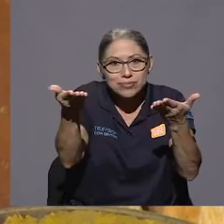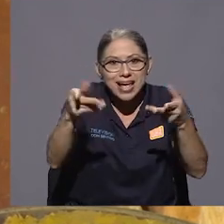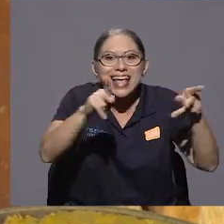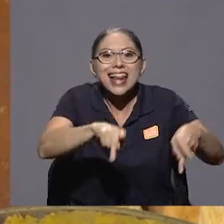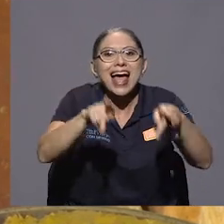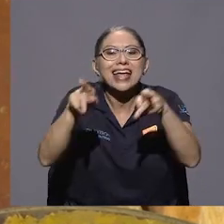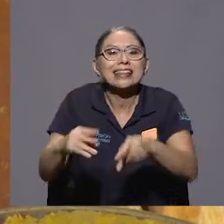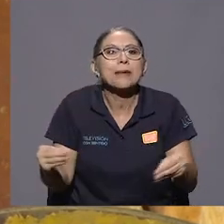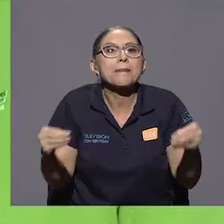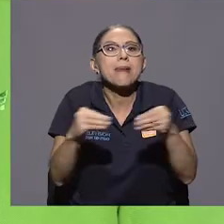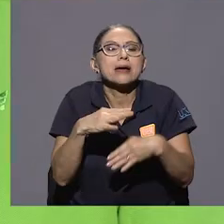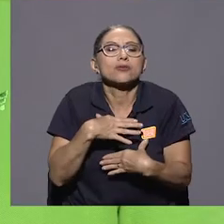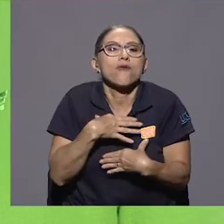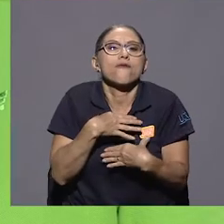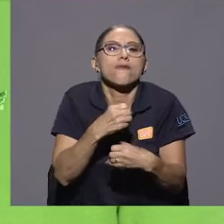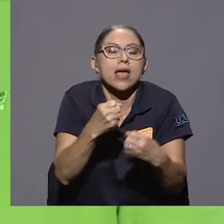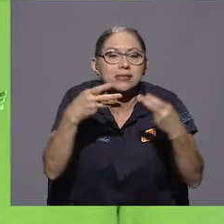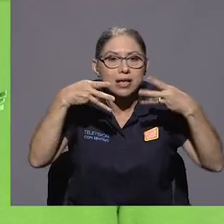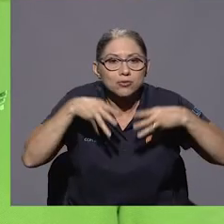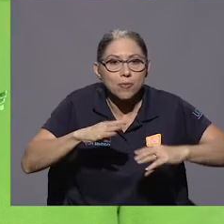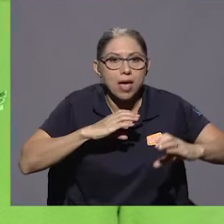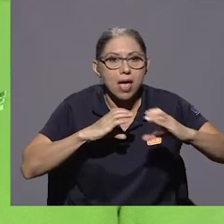en los medios.